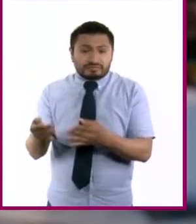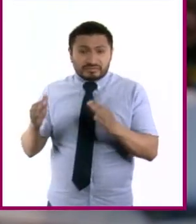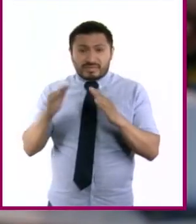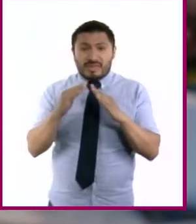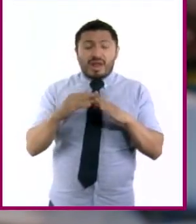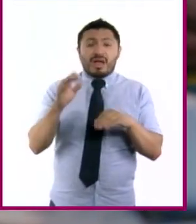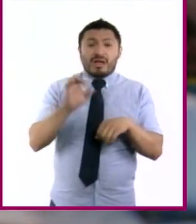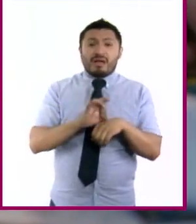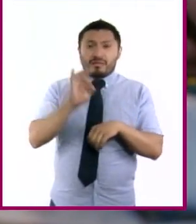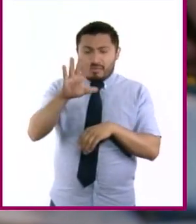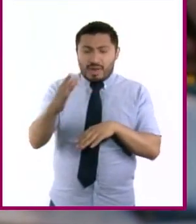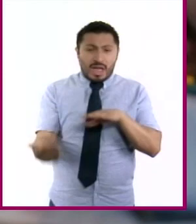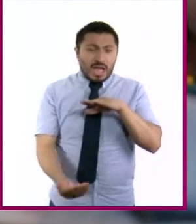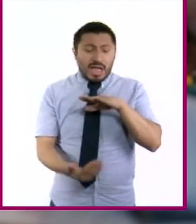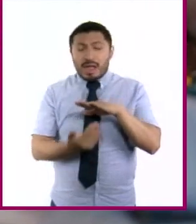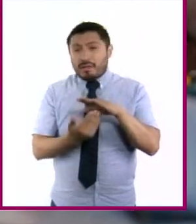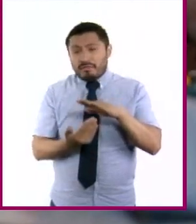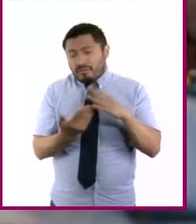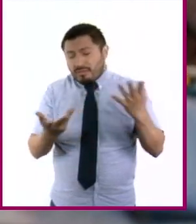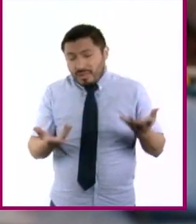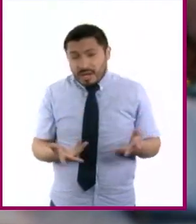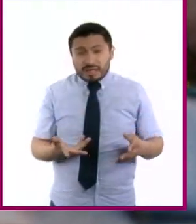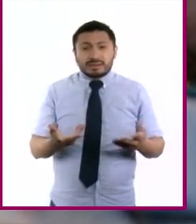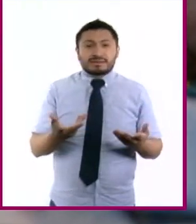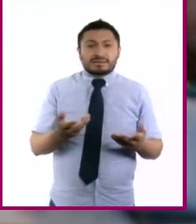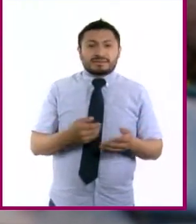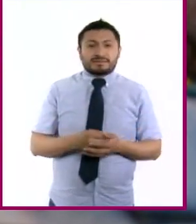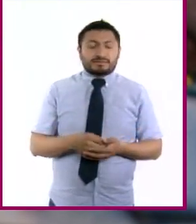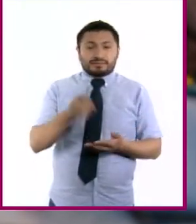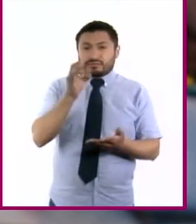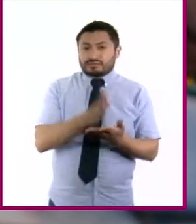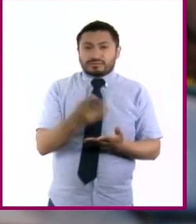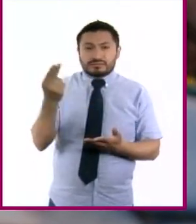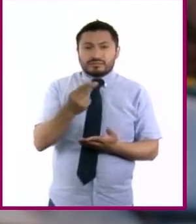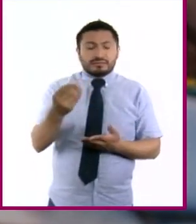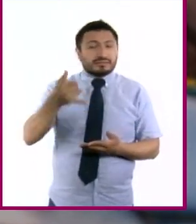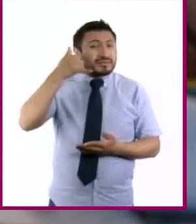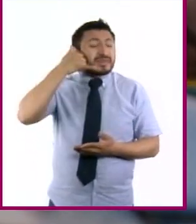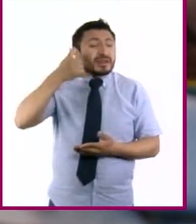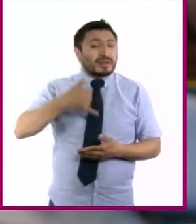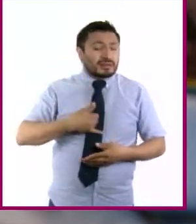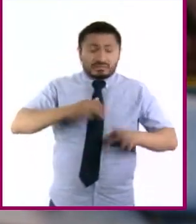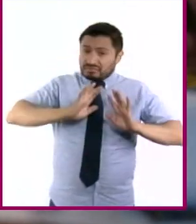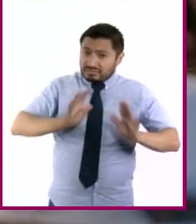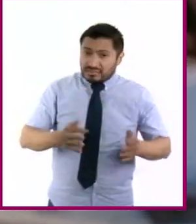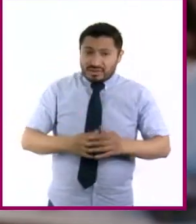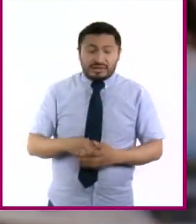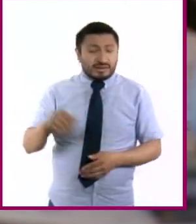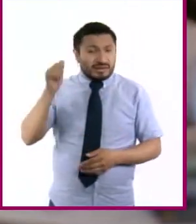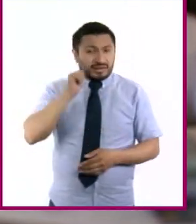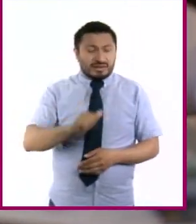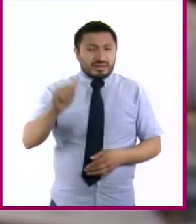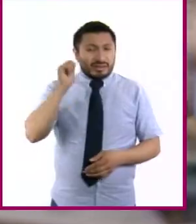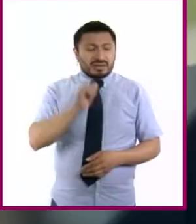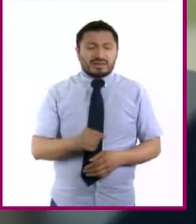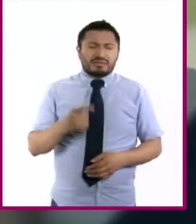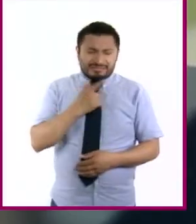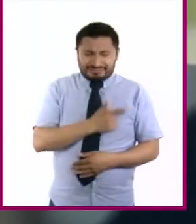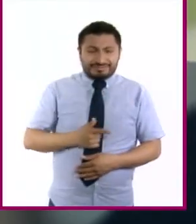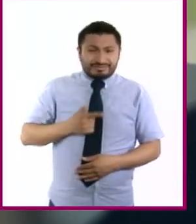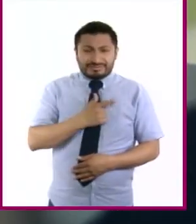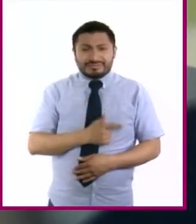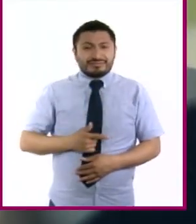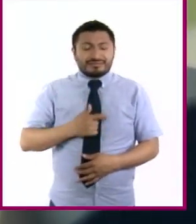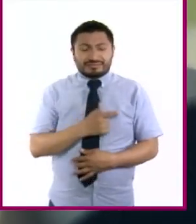sus mesas, a través de tal cual escucharlos. Entonces siempre es muy agradable ver